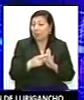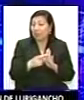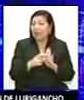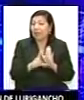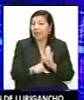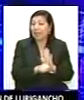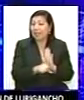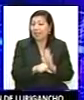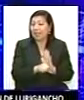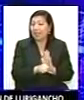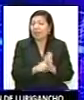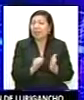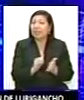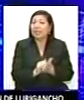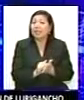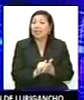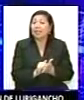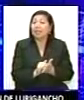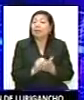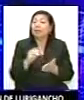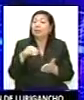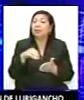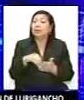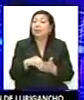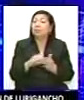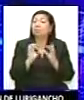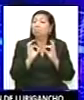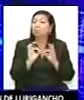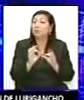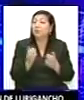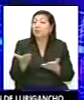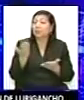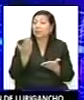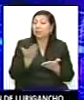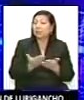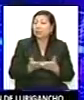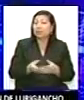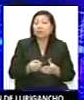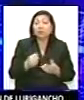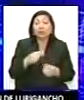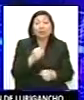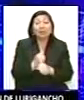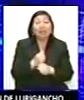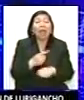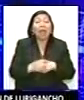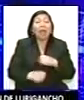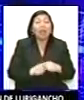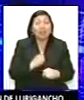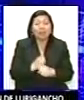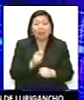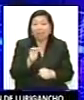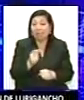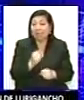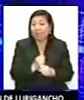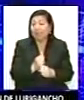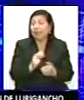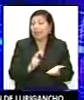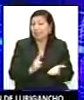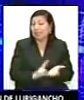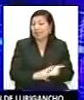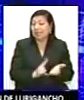ley que proponen precisar los alcances de la compensación por tiempo de servicio de los trabajadores de